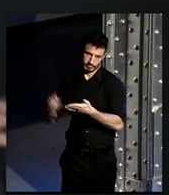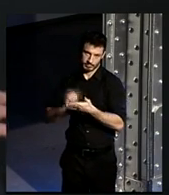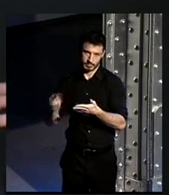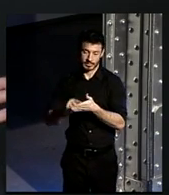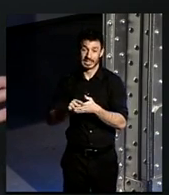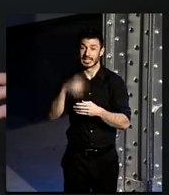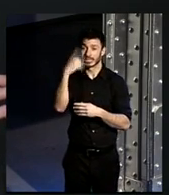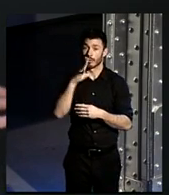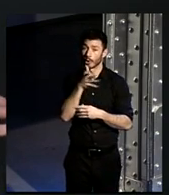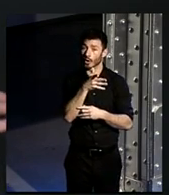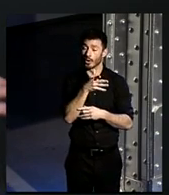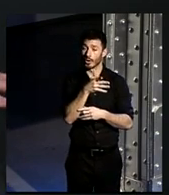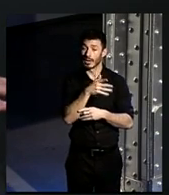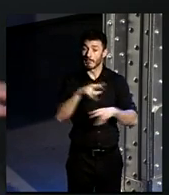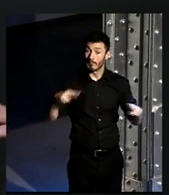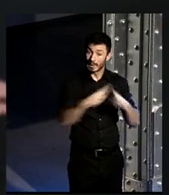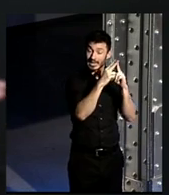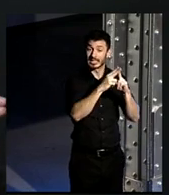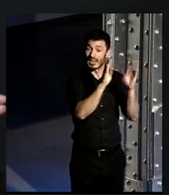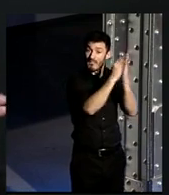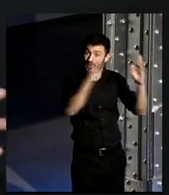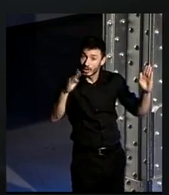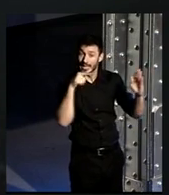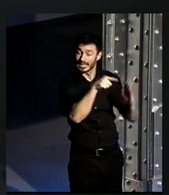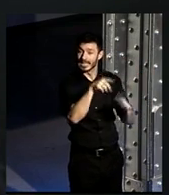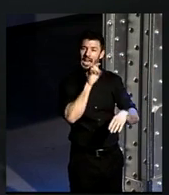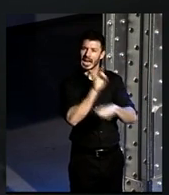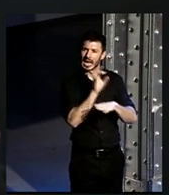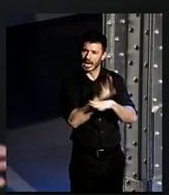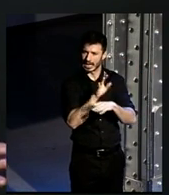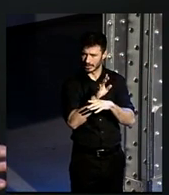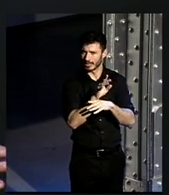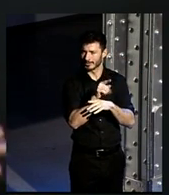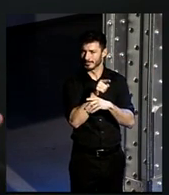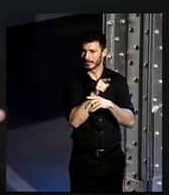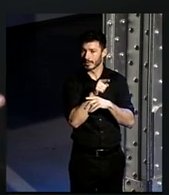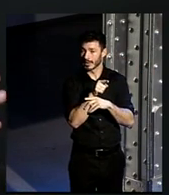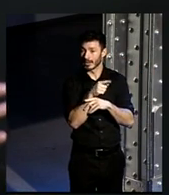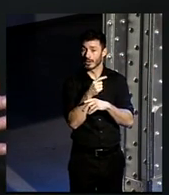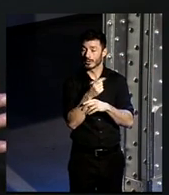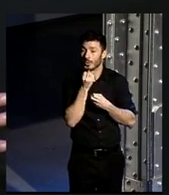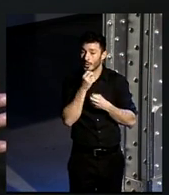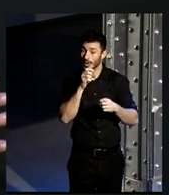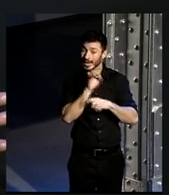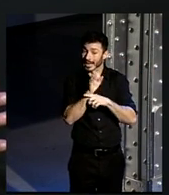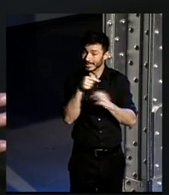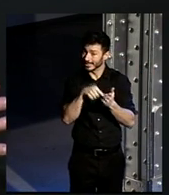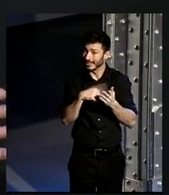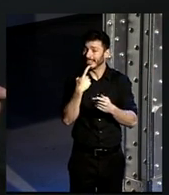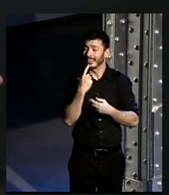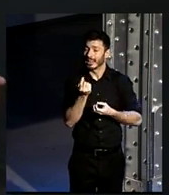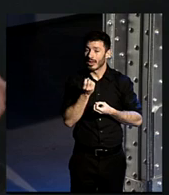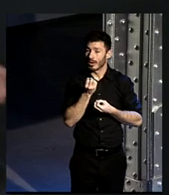está en la Biblioteca Nacional de París al editor Hetzel, al editor francés de Verne, él